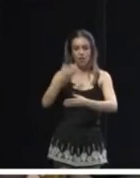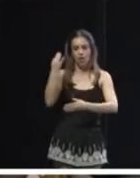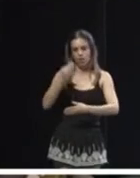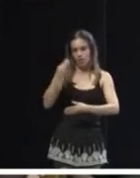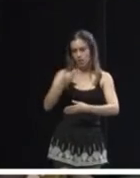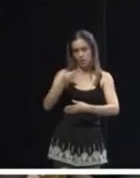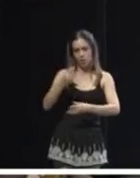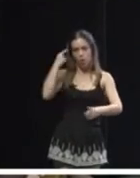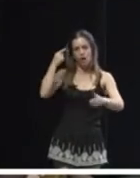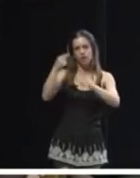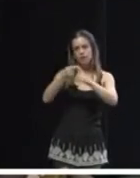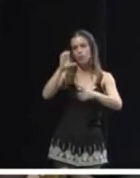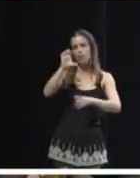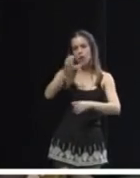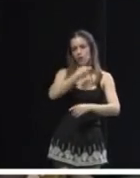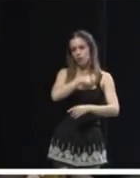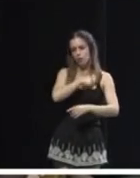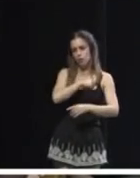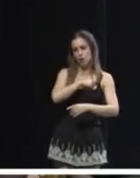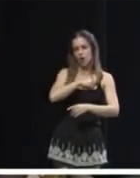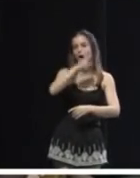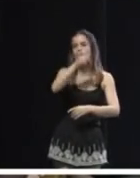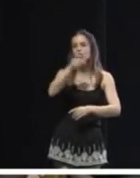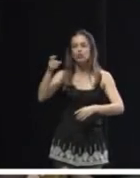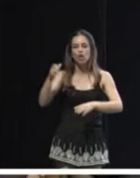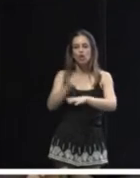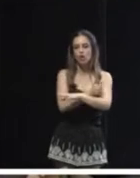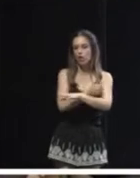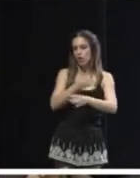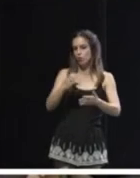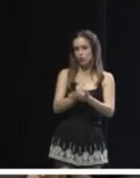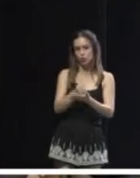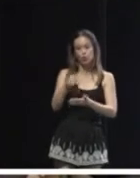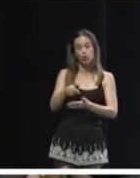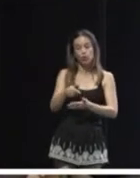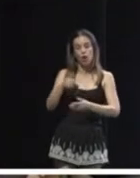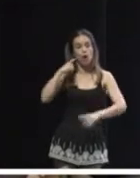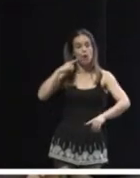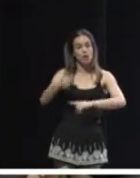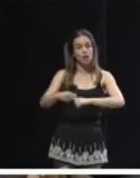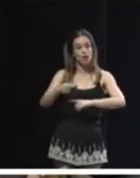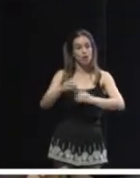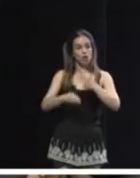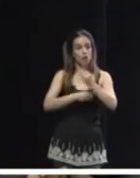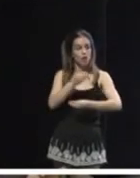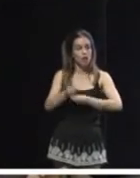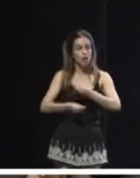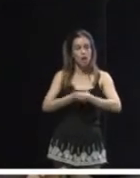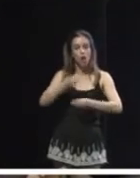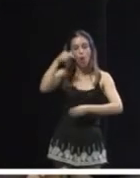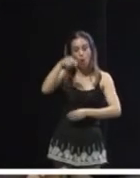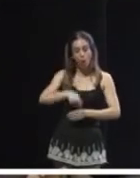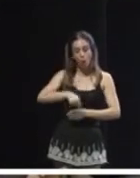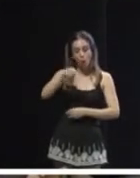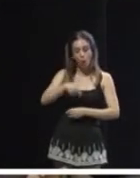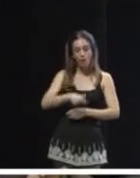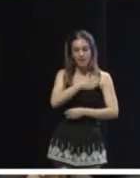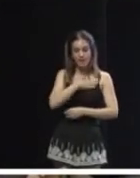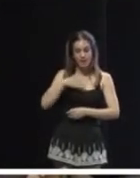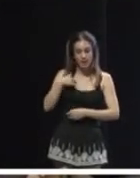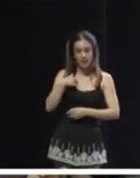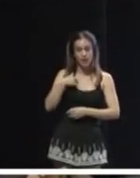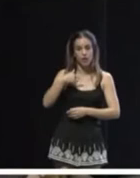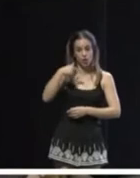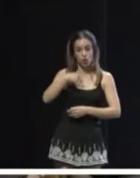nuestro país, por nuestras gentes. Tenemos la obligación de hacerlo hoy, que vengo a